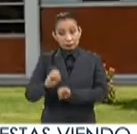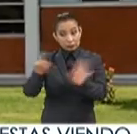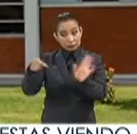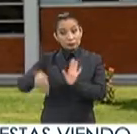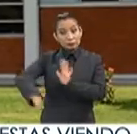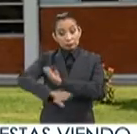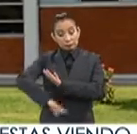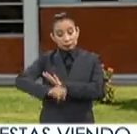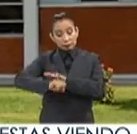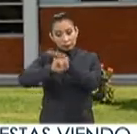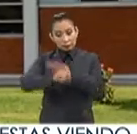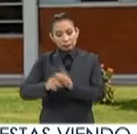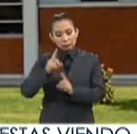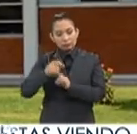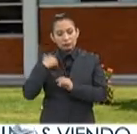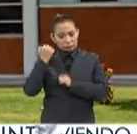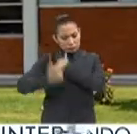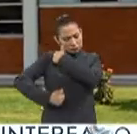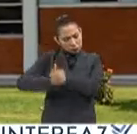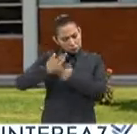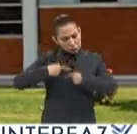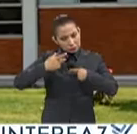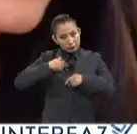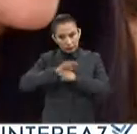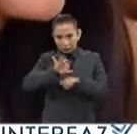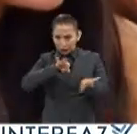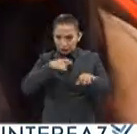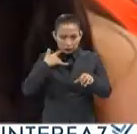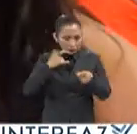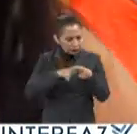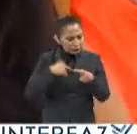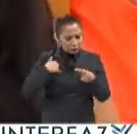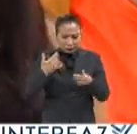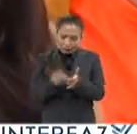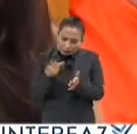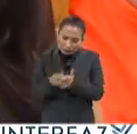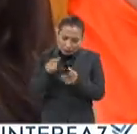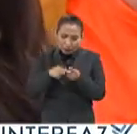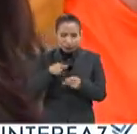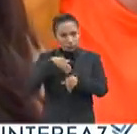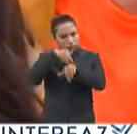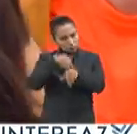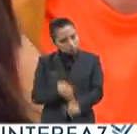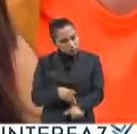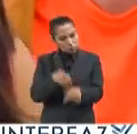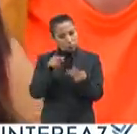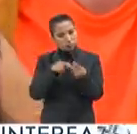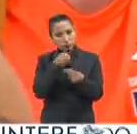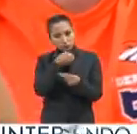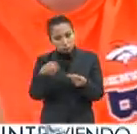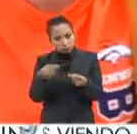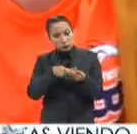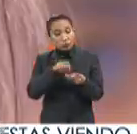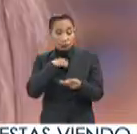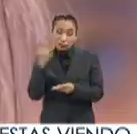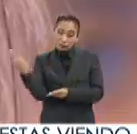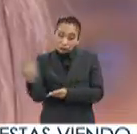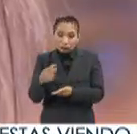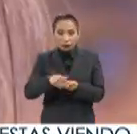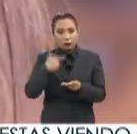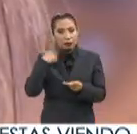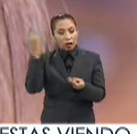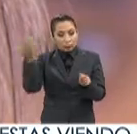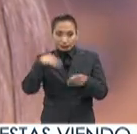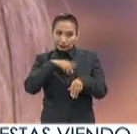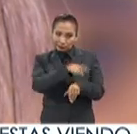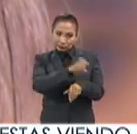que las bases para desarrollar atletas competitivos son el trabajo duro, la constancia, la disciplina. Además, es imprescindible ponerse a